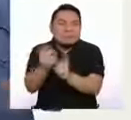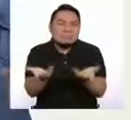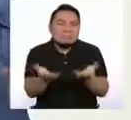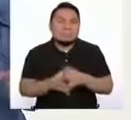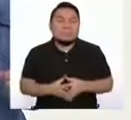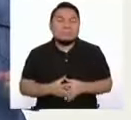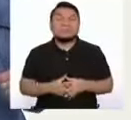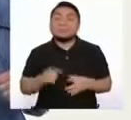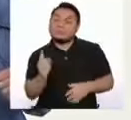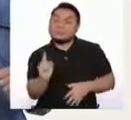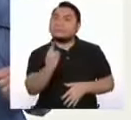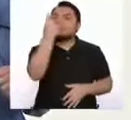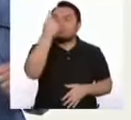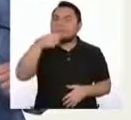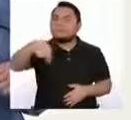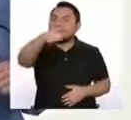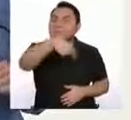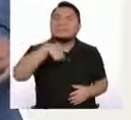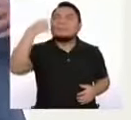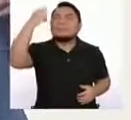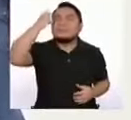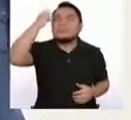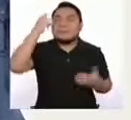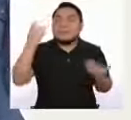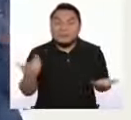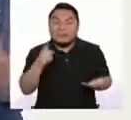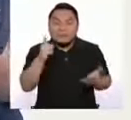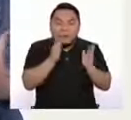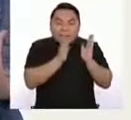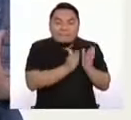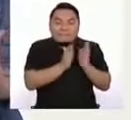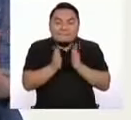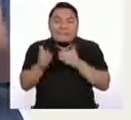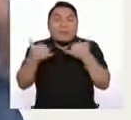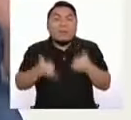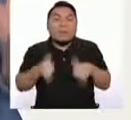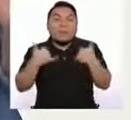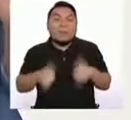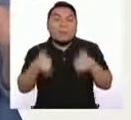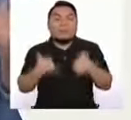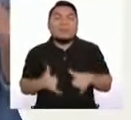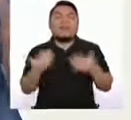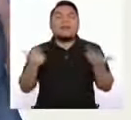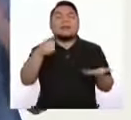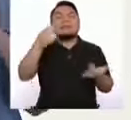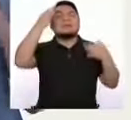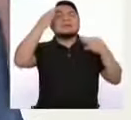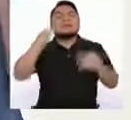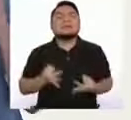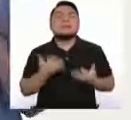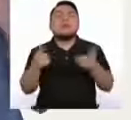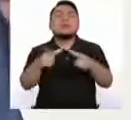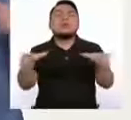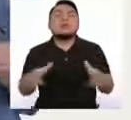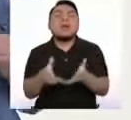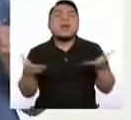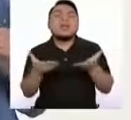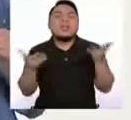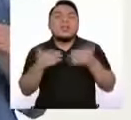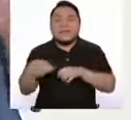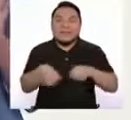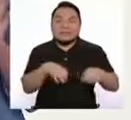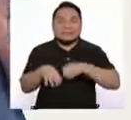Lo primero que debemos de tener en cuenta para la planificación del juego es decidir el lugar donde vamos